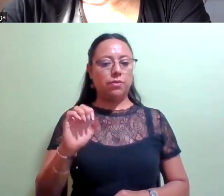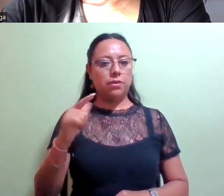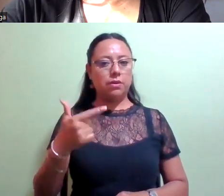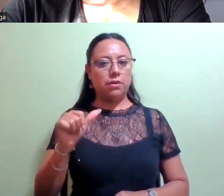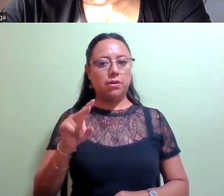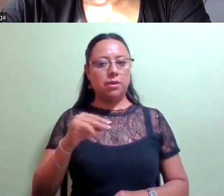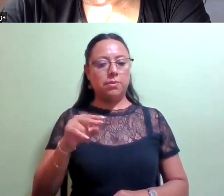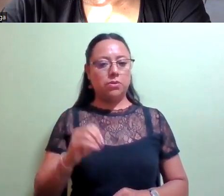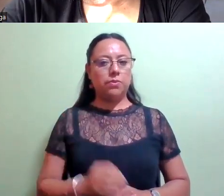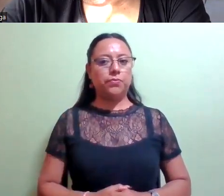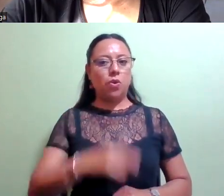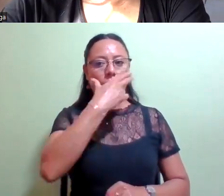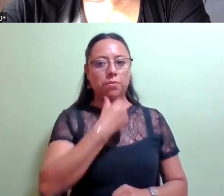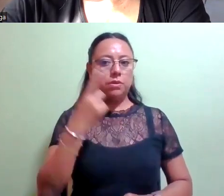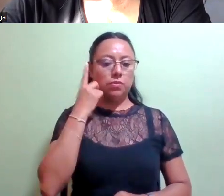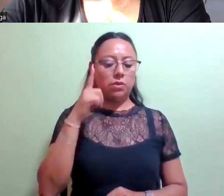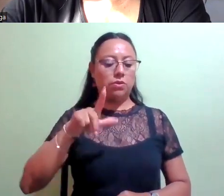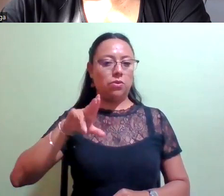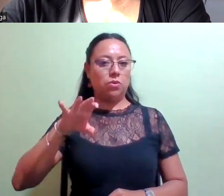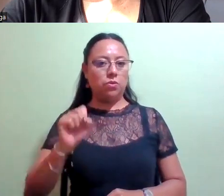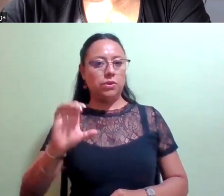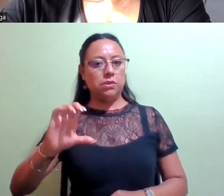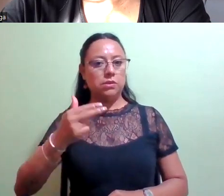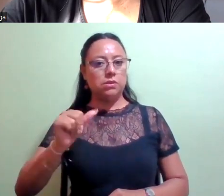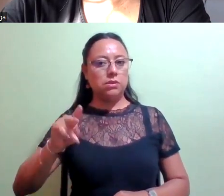Diputado Luis Alberto Chávez García.